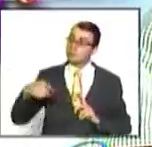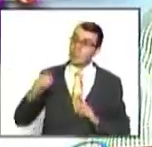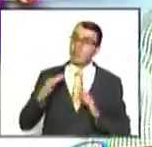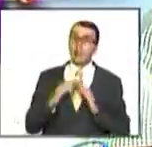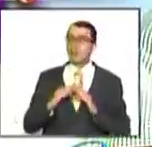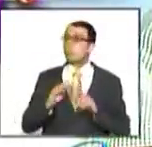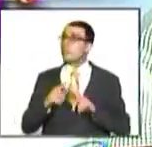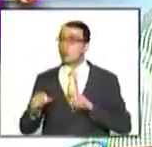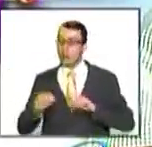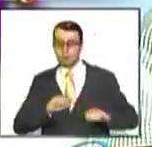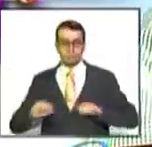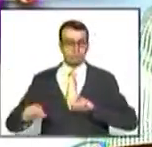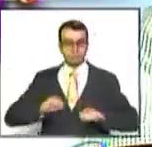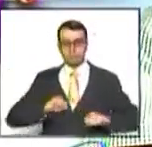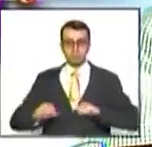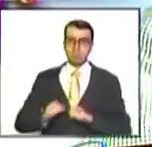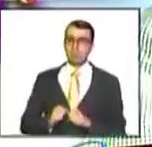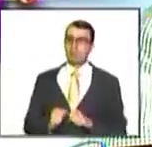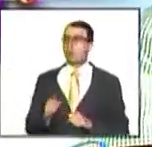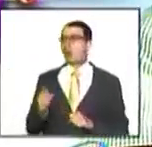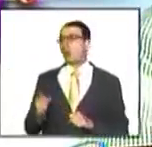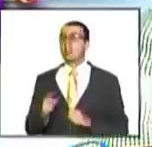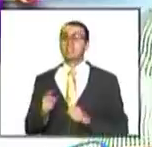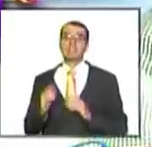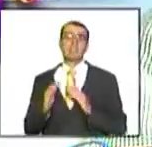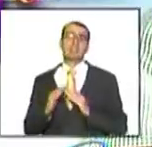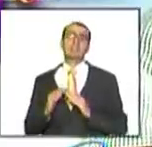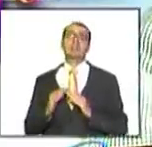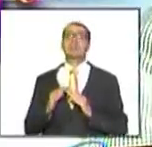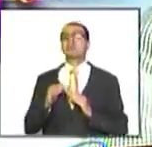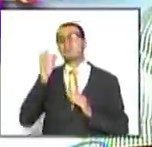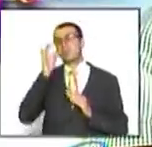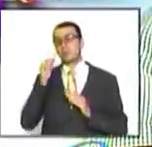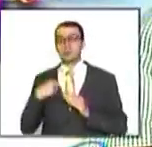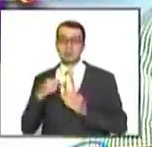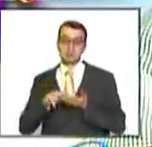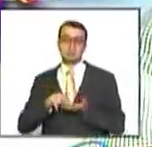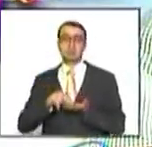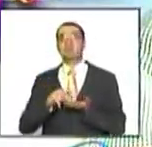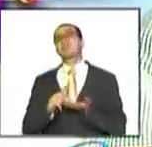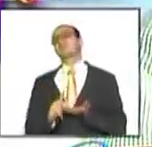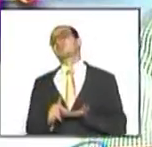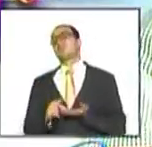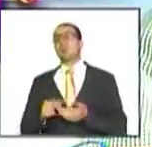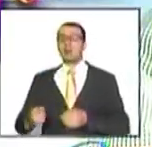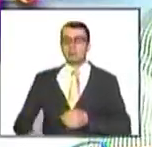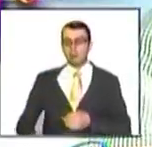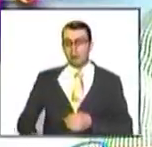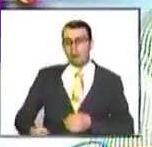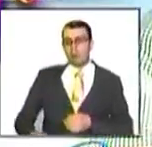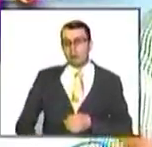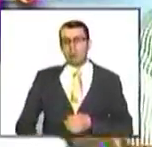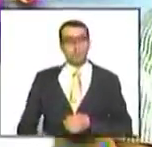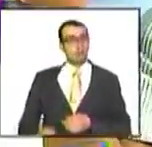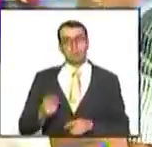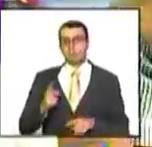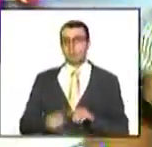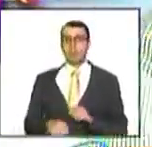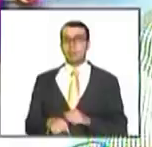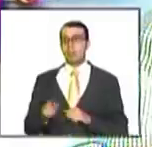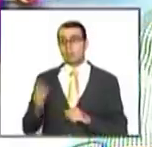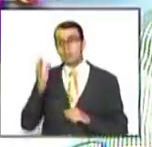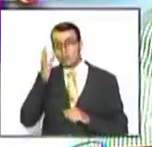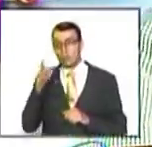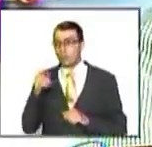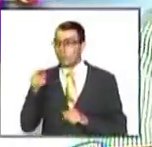paciente no puede ir a la casa a colgar su pie, a usar un bastón, porque es lo que menos queremos, que ese bastón se replique